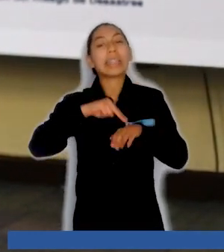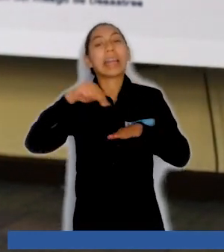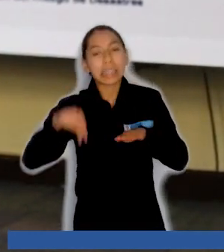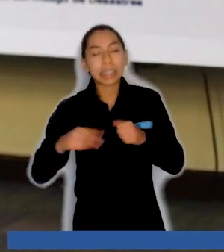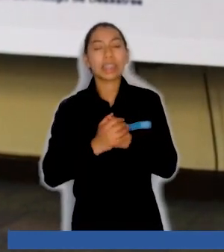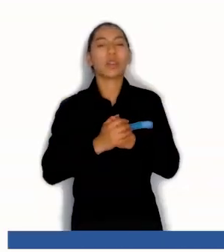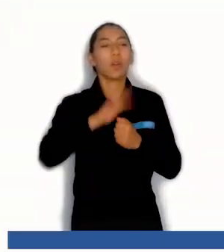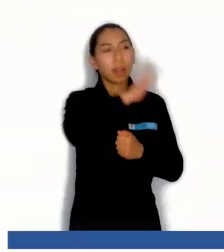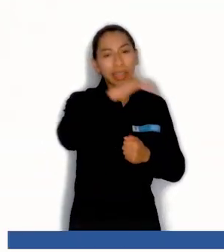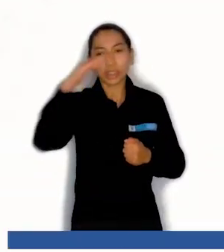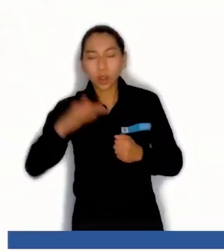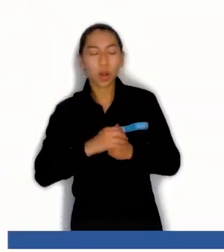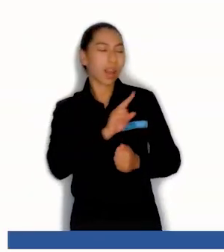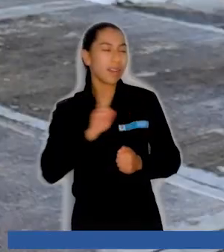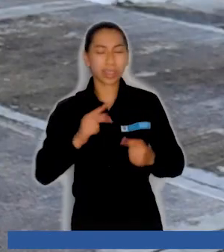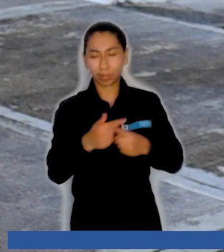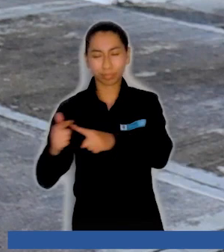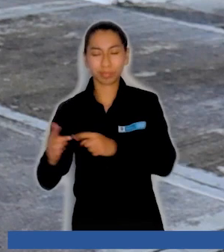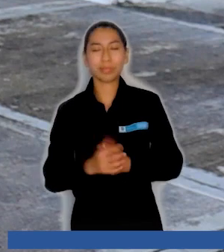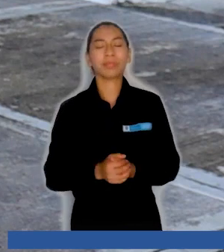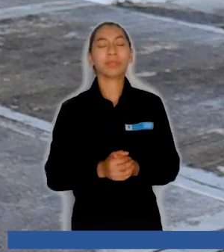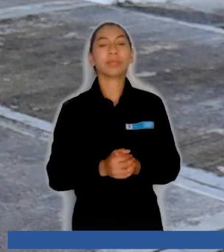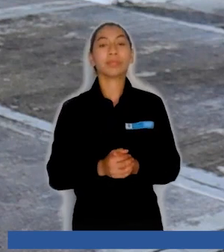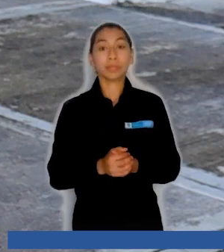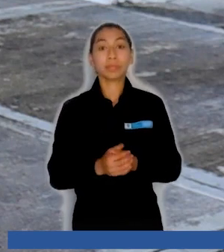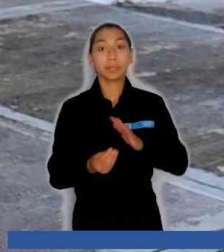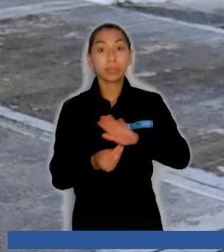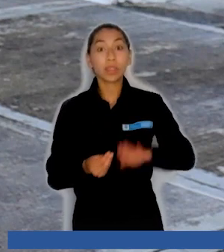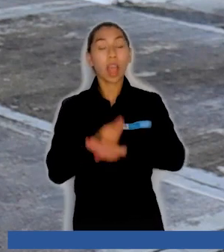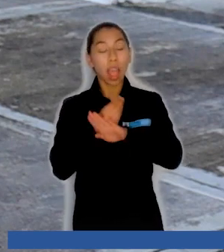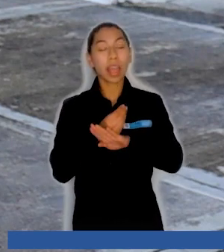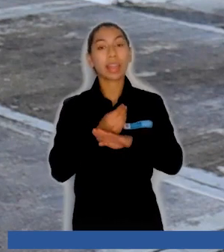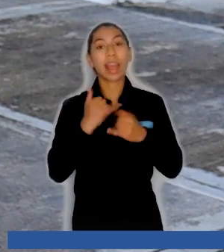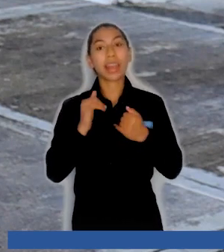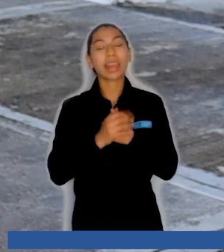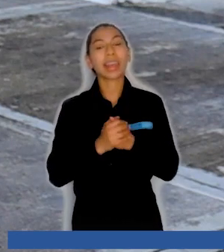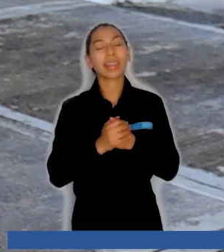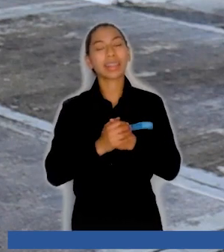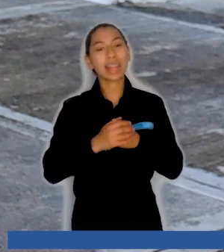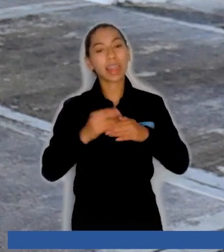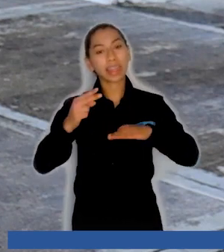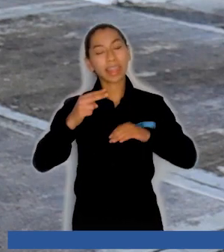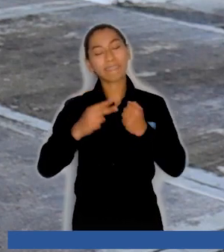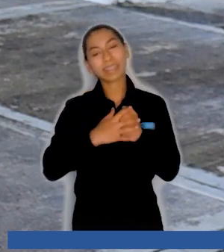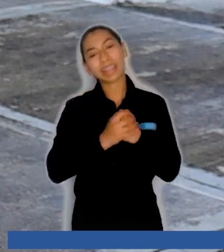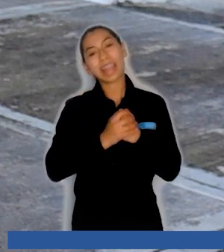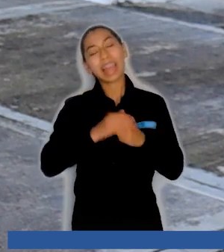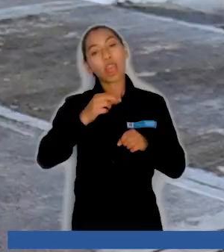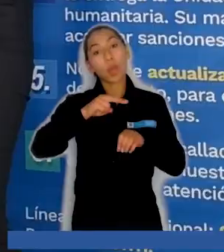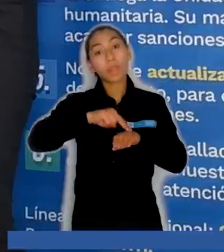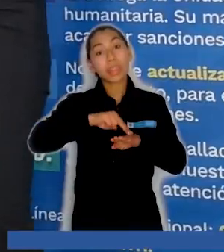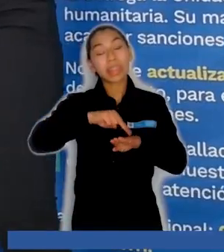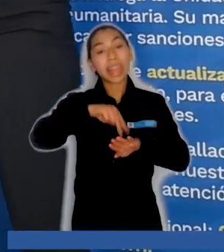Córdoba y Antioquia. La Unidad para las Víctimas dio reapertura al Centro Regional de Atención a Víctimas en Tumaco,